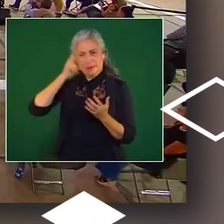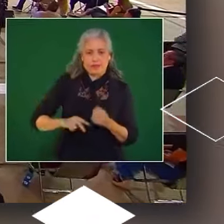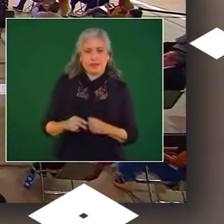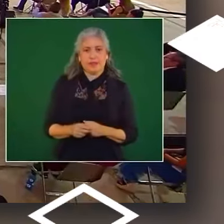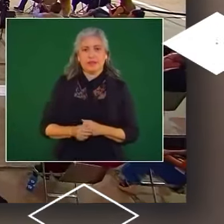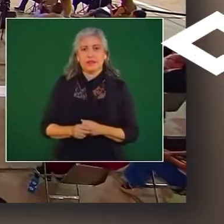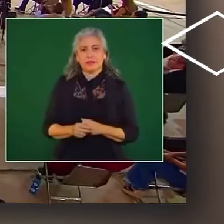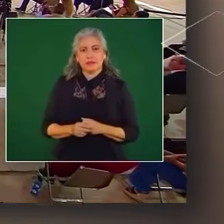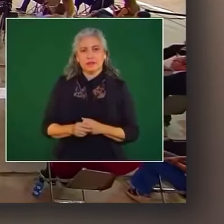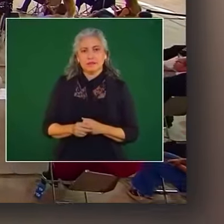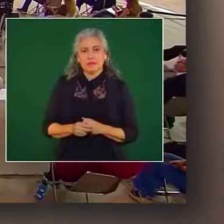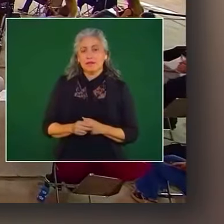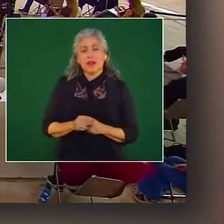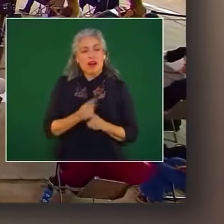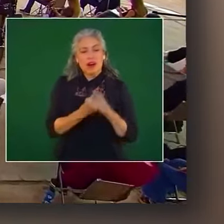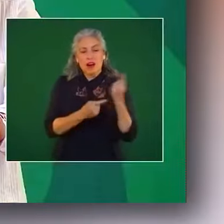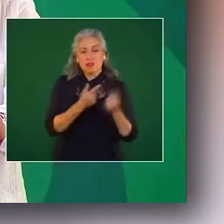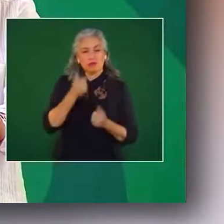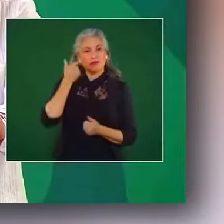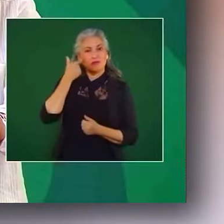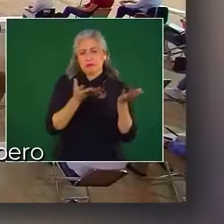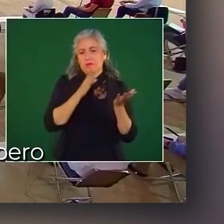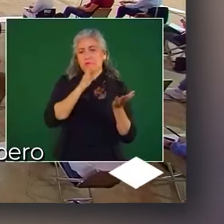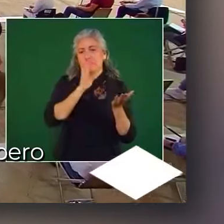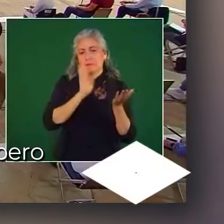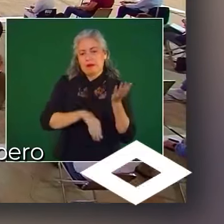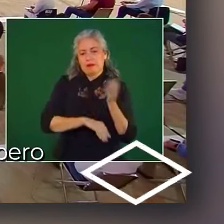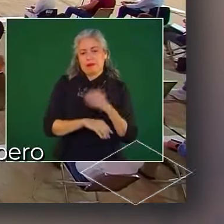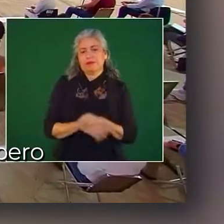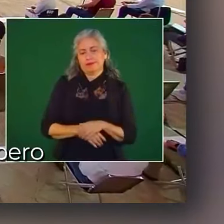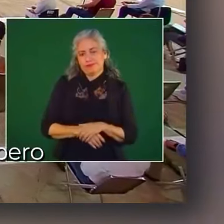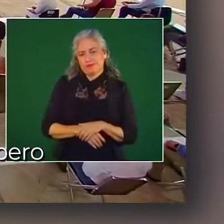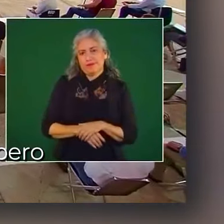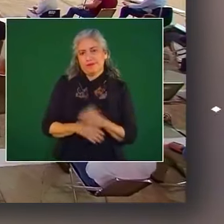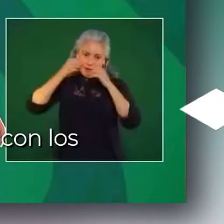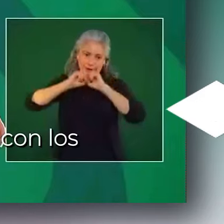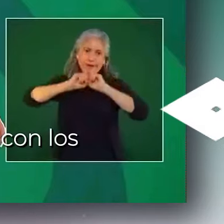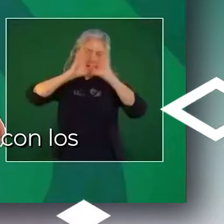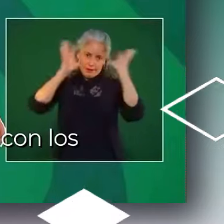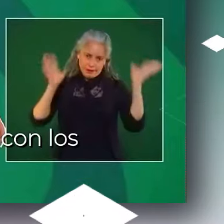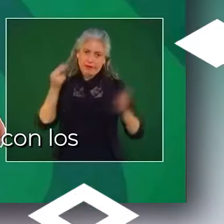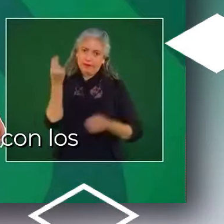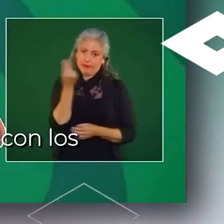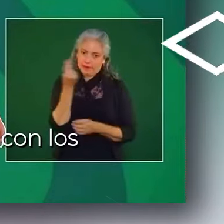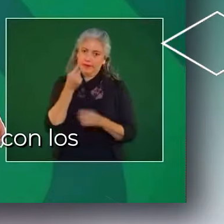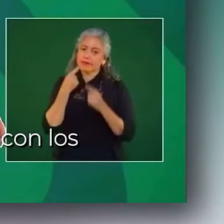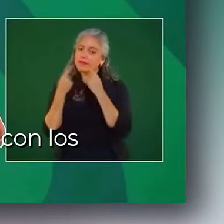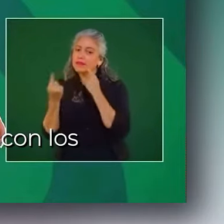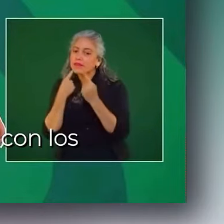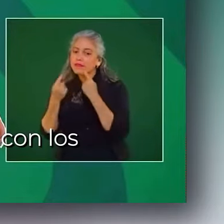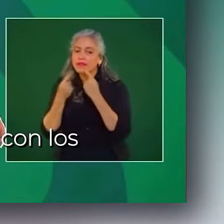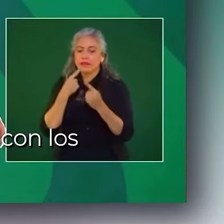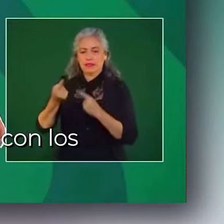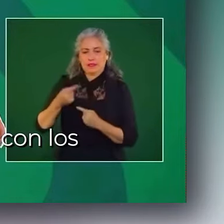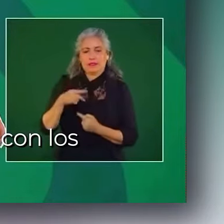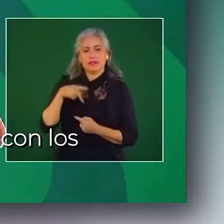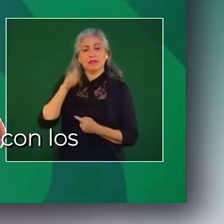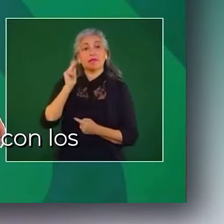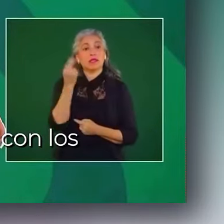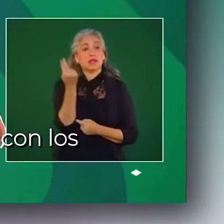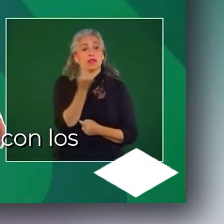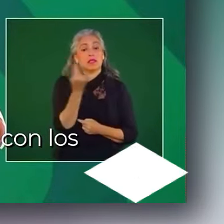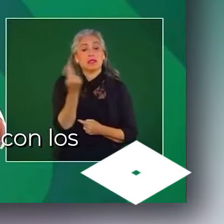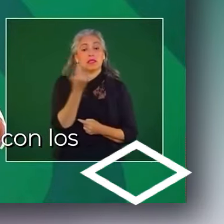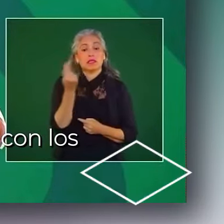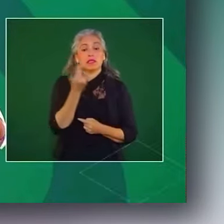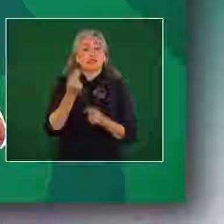verdad. No quieren que se avance, y claro que va a haber diálogo, pero necesitamos ponernos de acuerdo